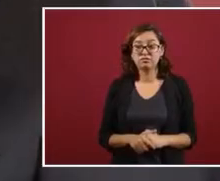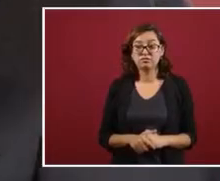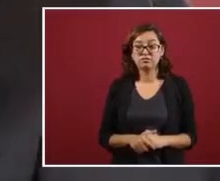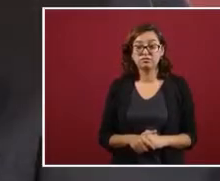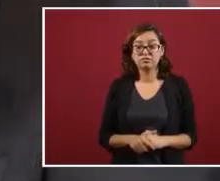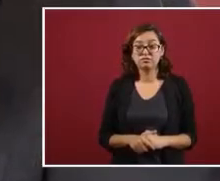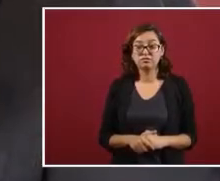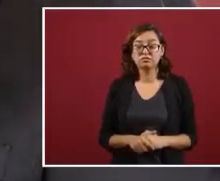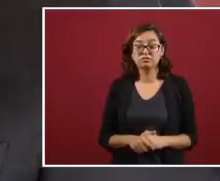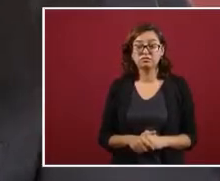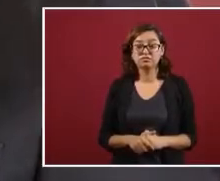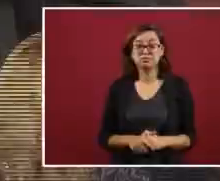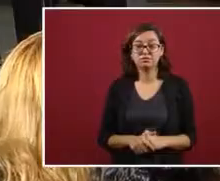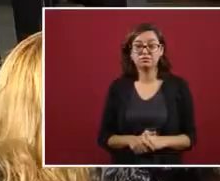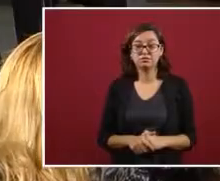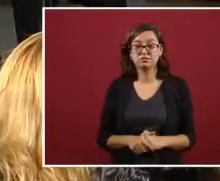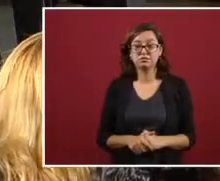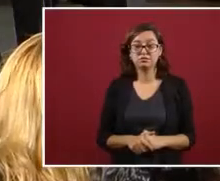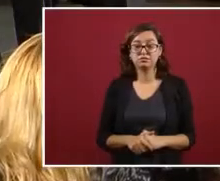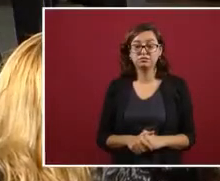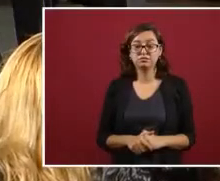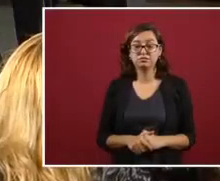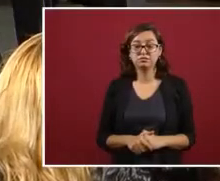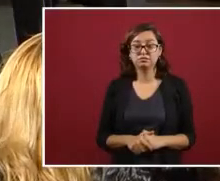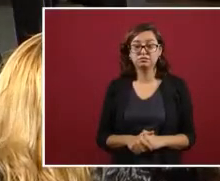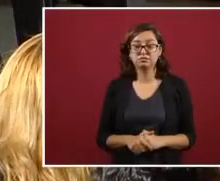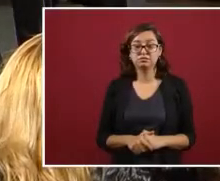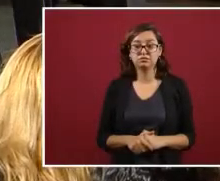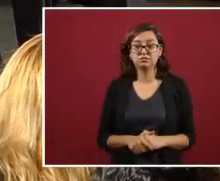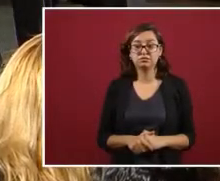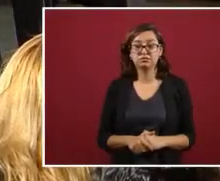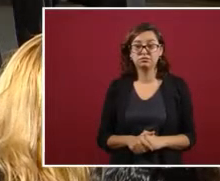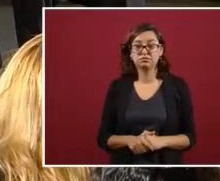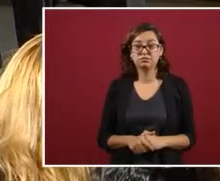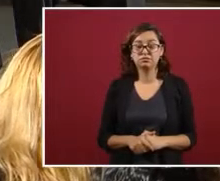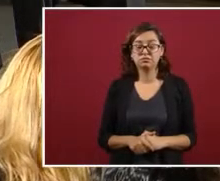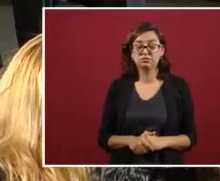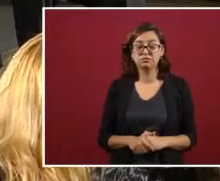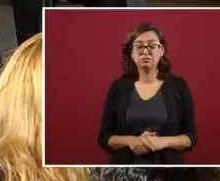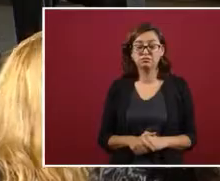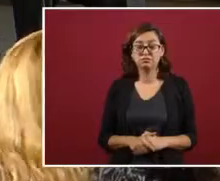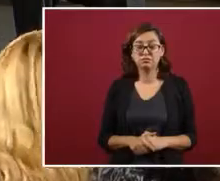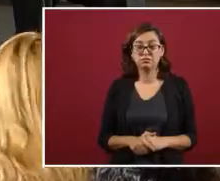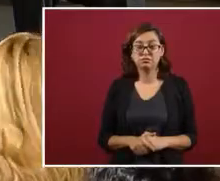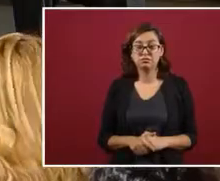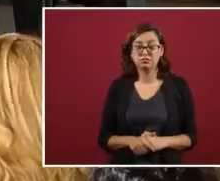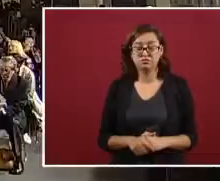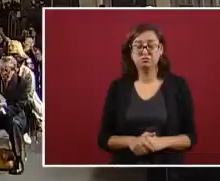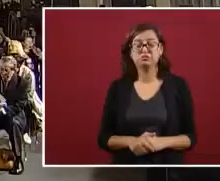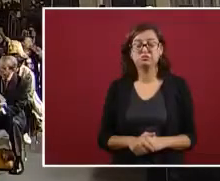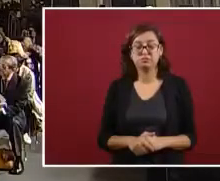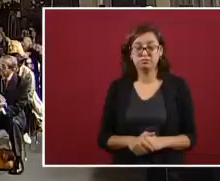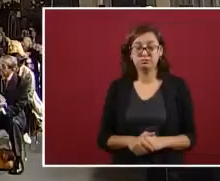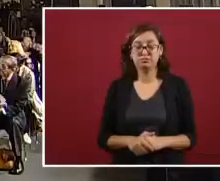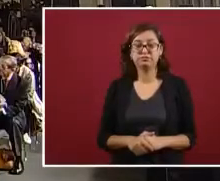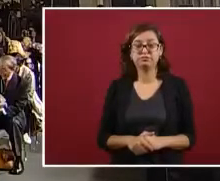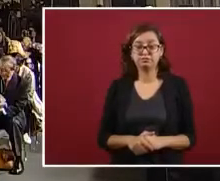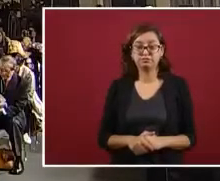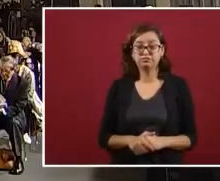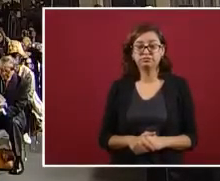Los que van a cubrir. Yo me refería a los que sí